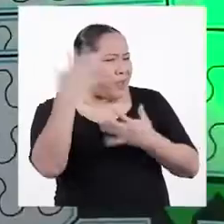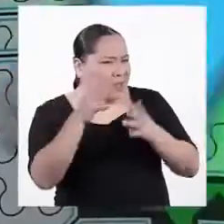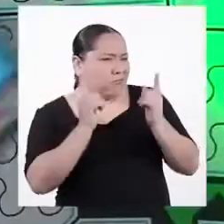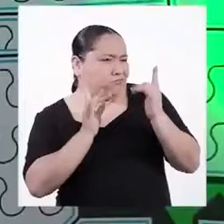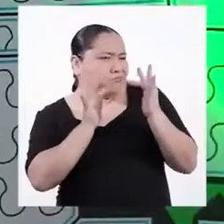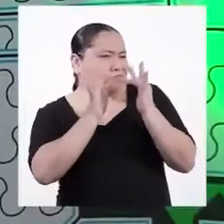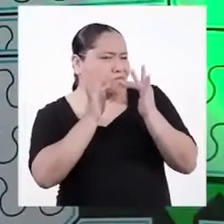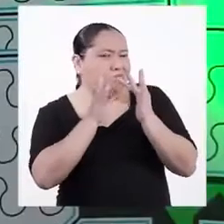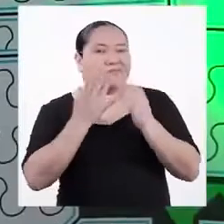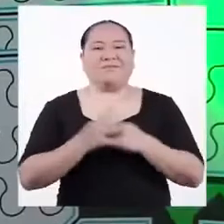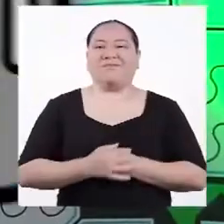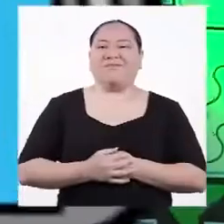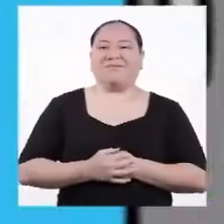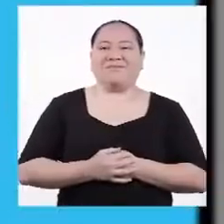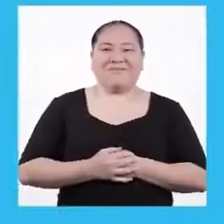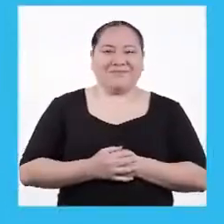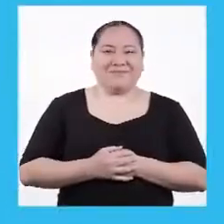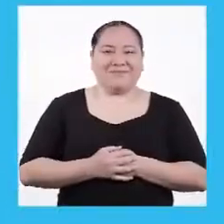Cubi.